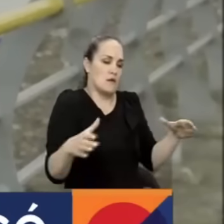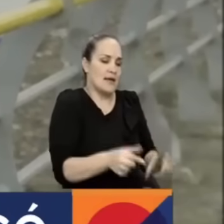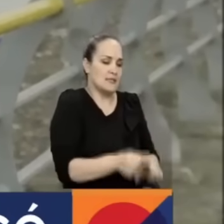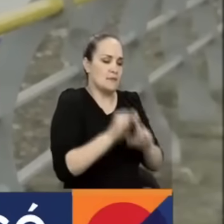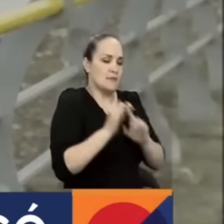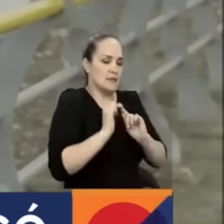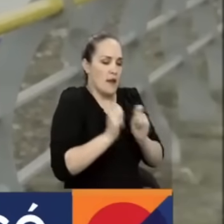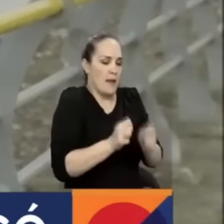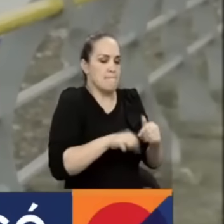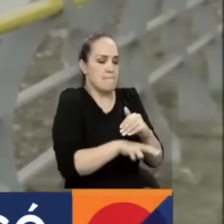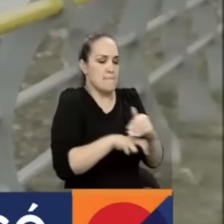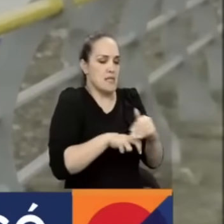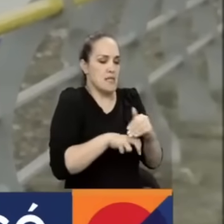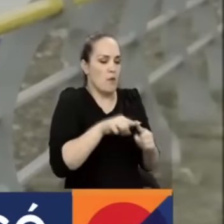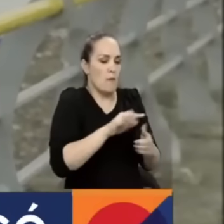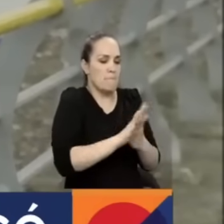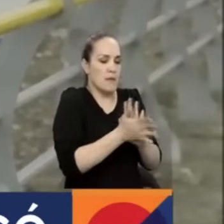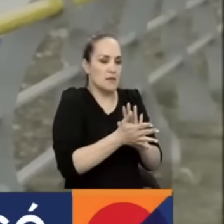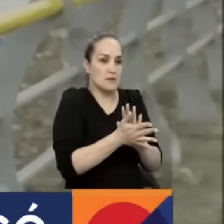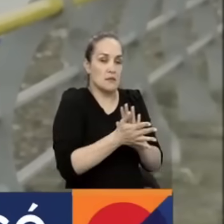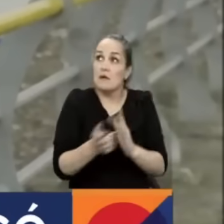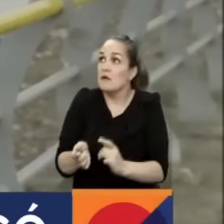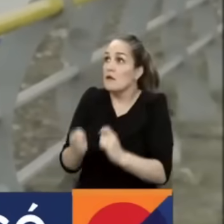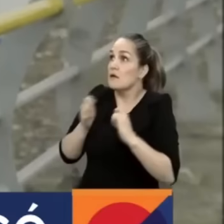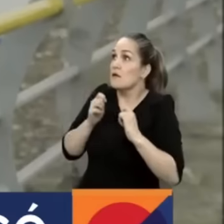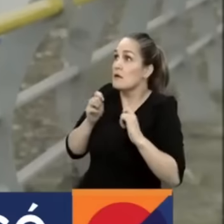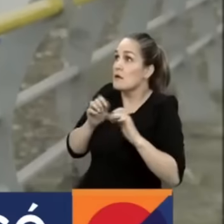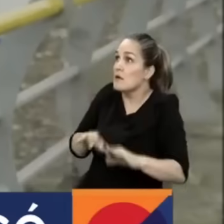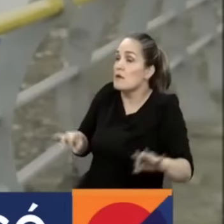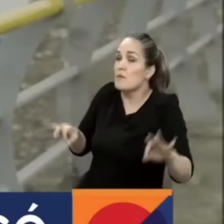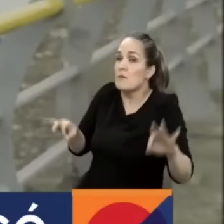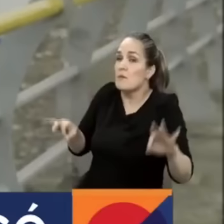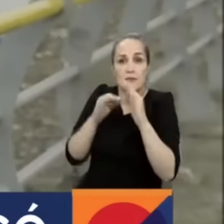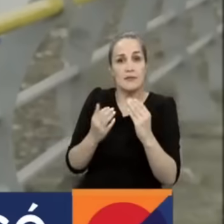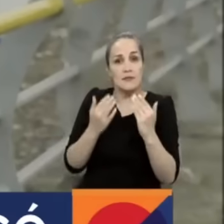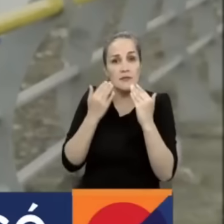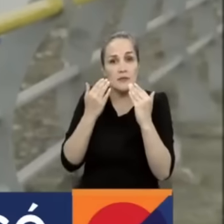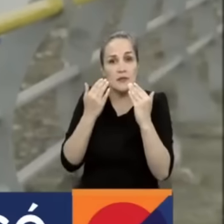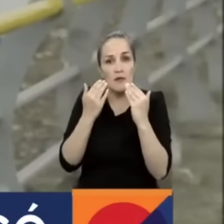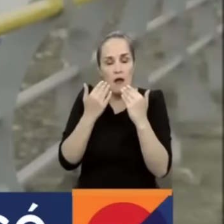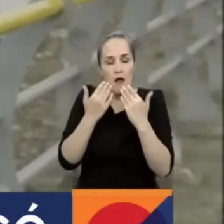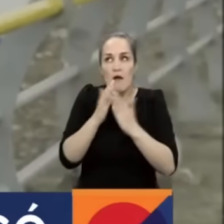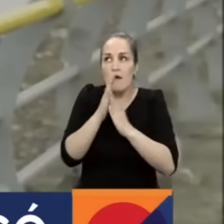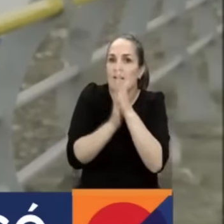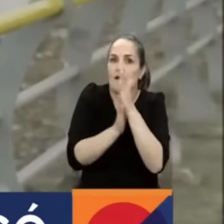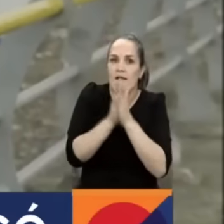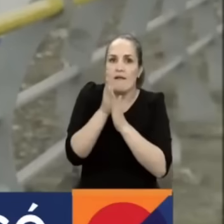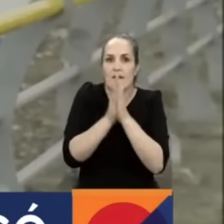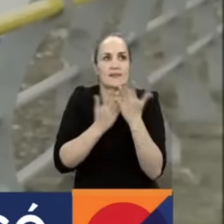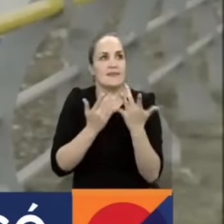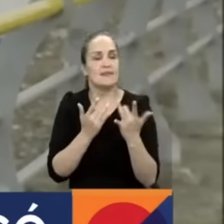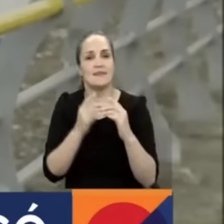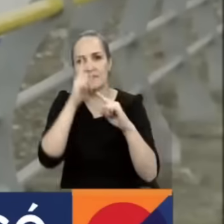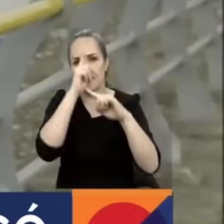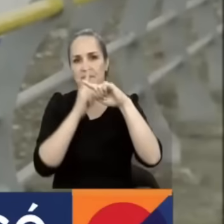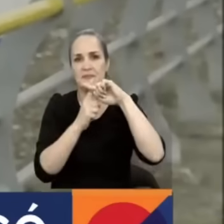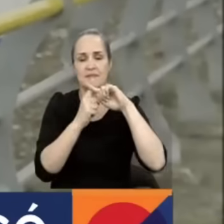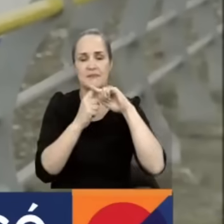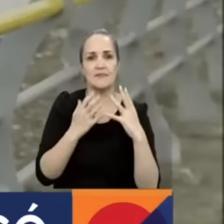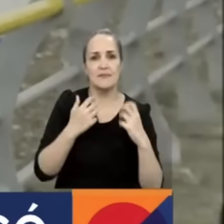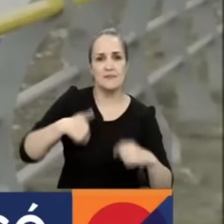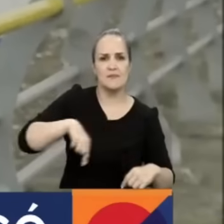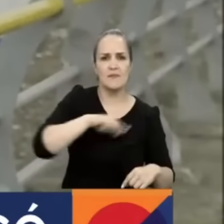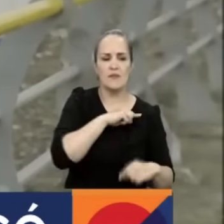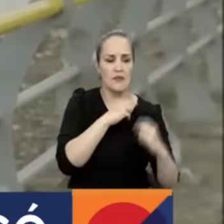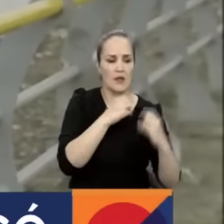lo consideramos muy importante y eso nos abrió muchas esperanzas a nosotros. De